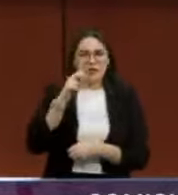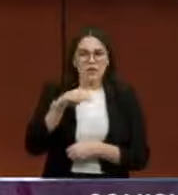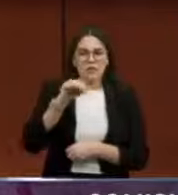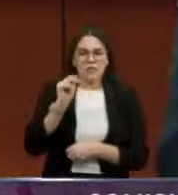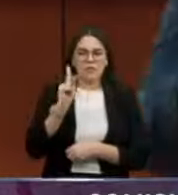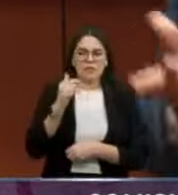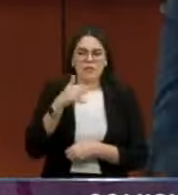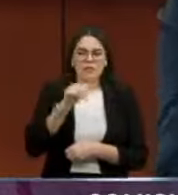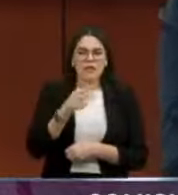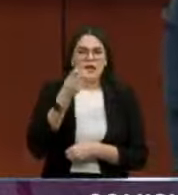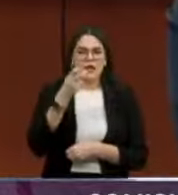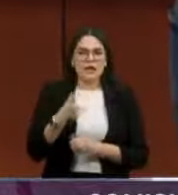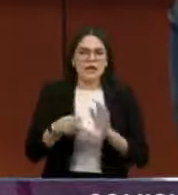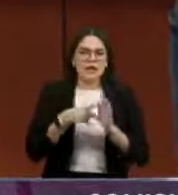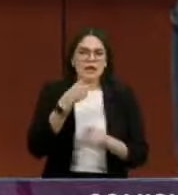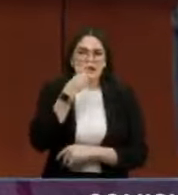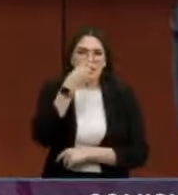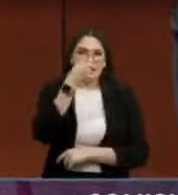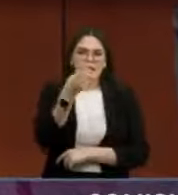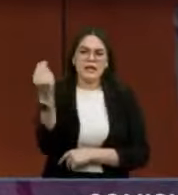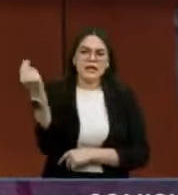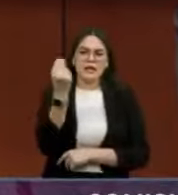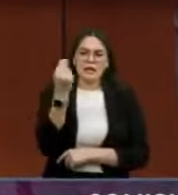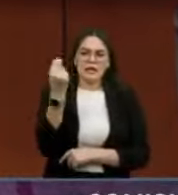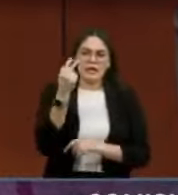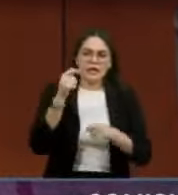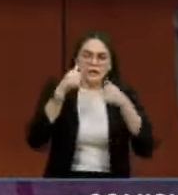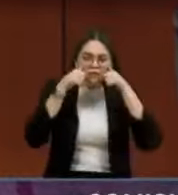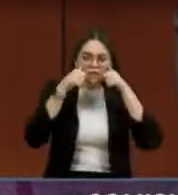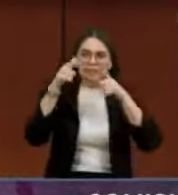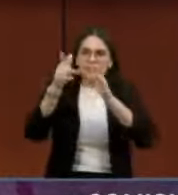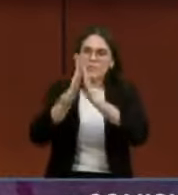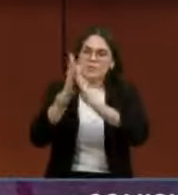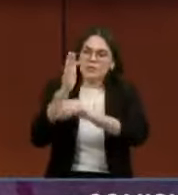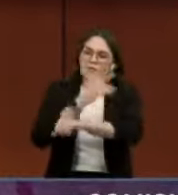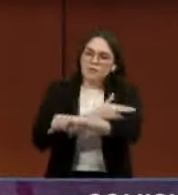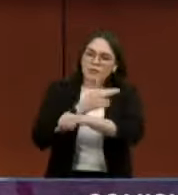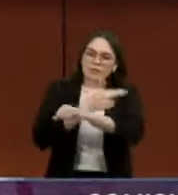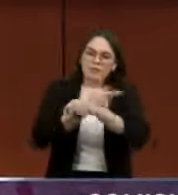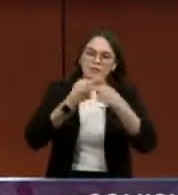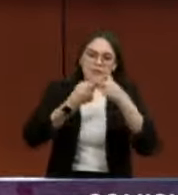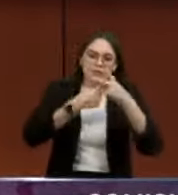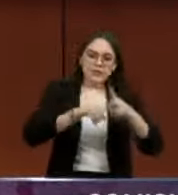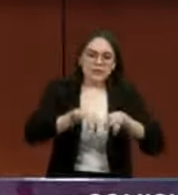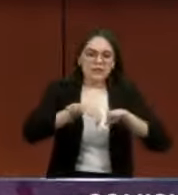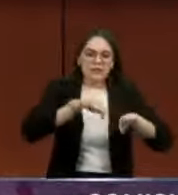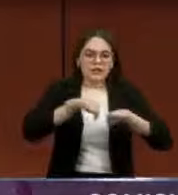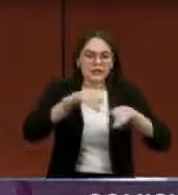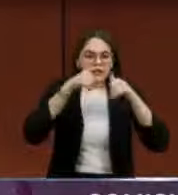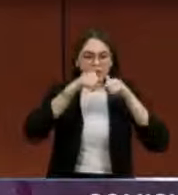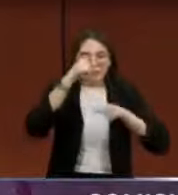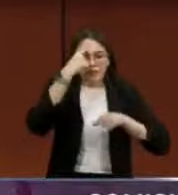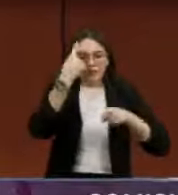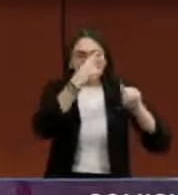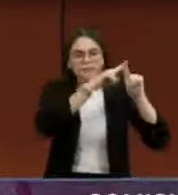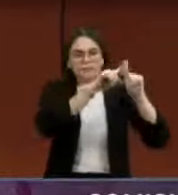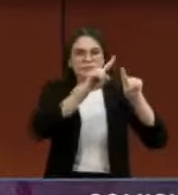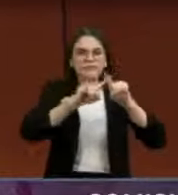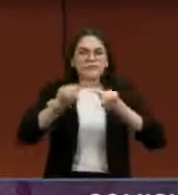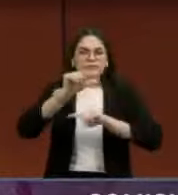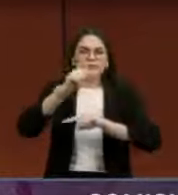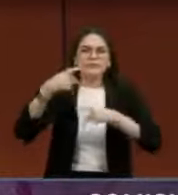donde le solicita que dé trámite para que los expedientes de